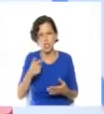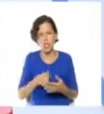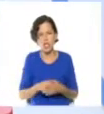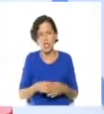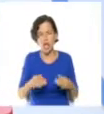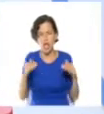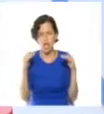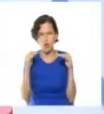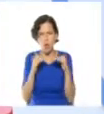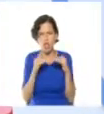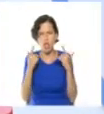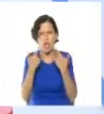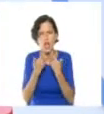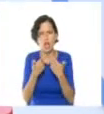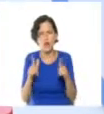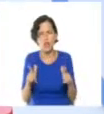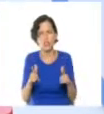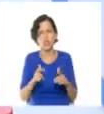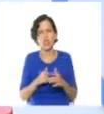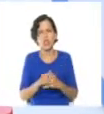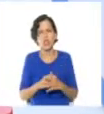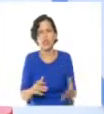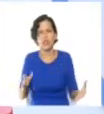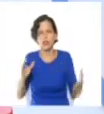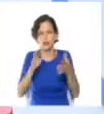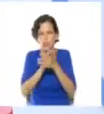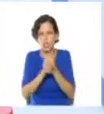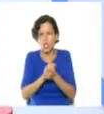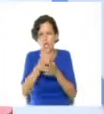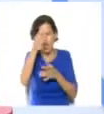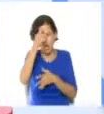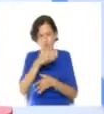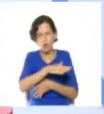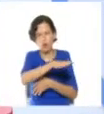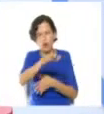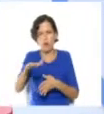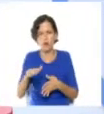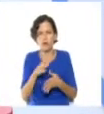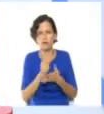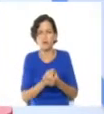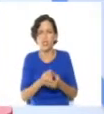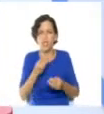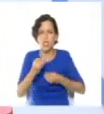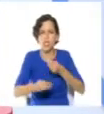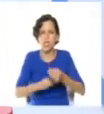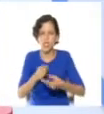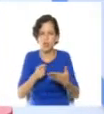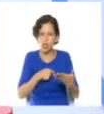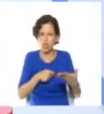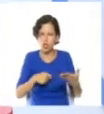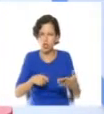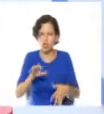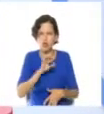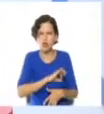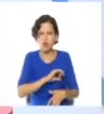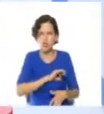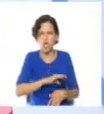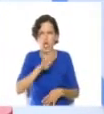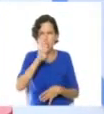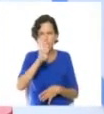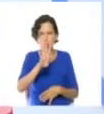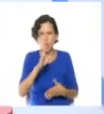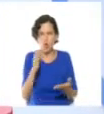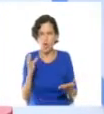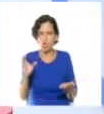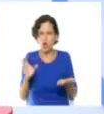la igualdad, la libertad y la confraternidad de los pueblos. Él estructuró este contrato social en 4